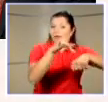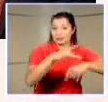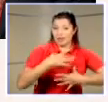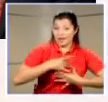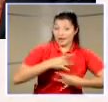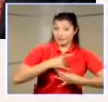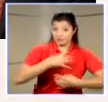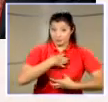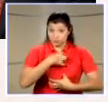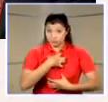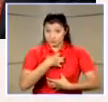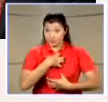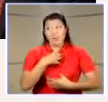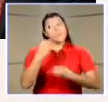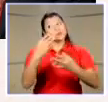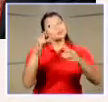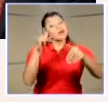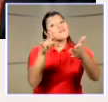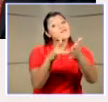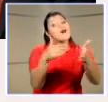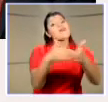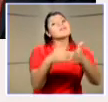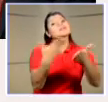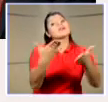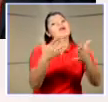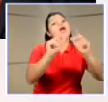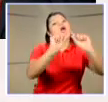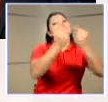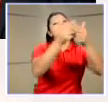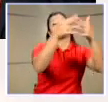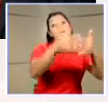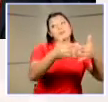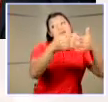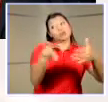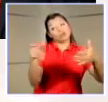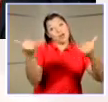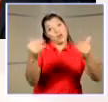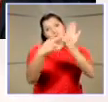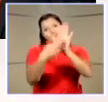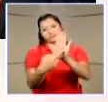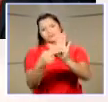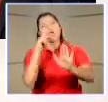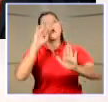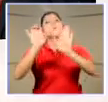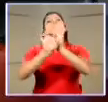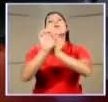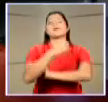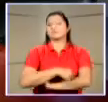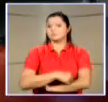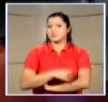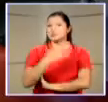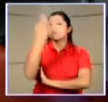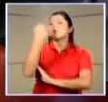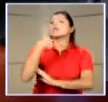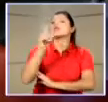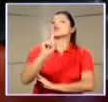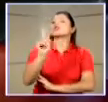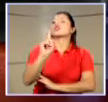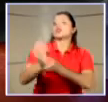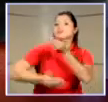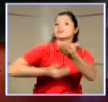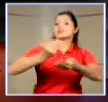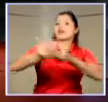que usted aquí está hablando por ellas. Por ejemplo, ¿Por qué no tramitar un proyecto